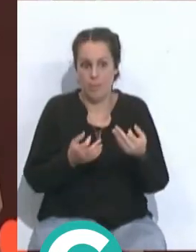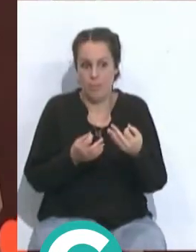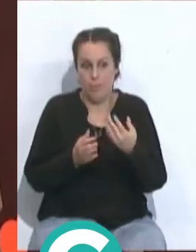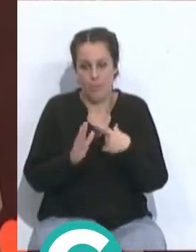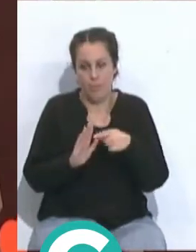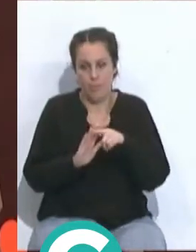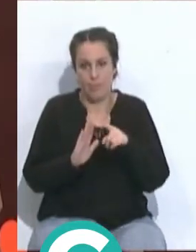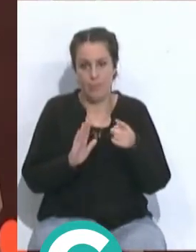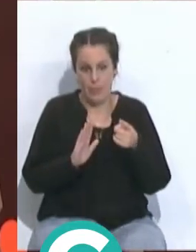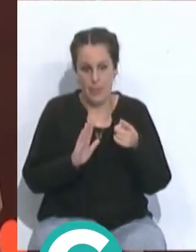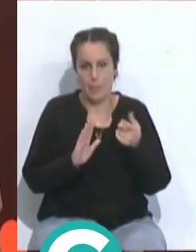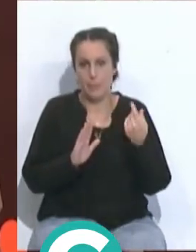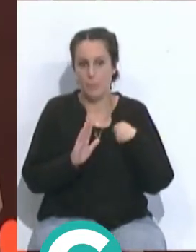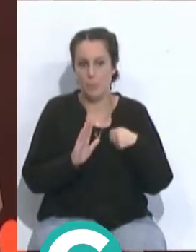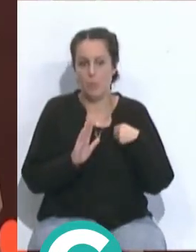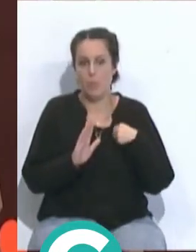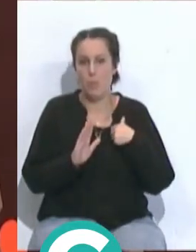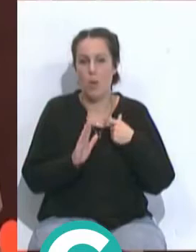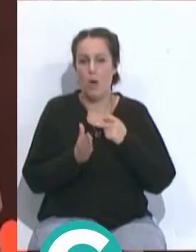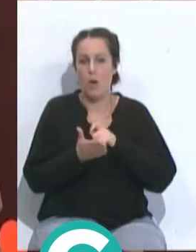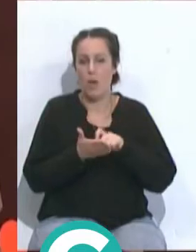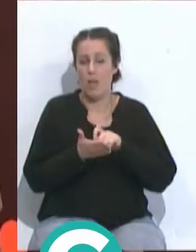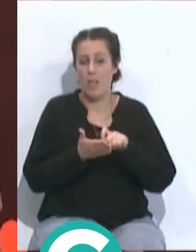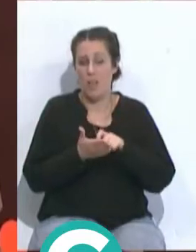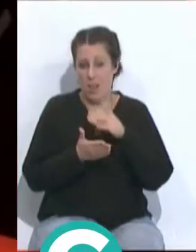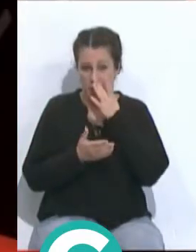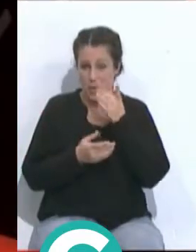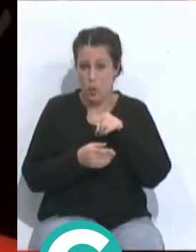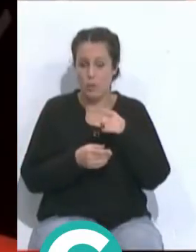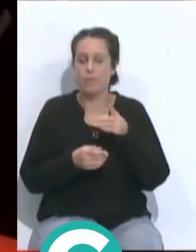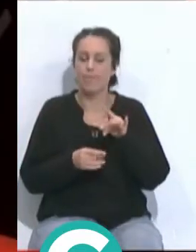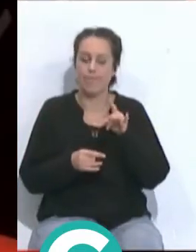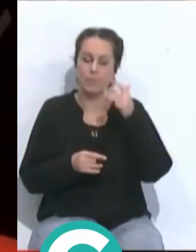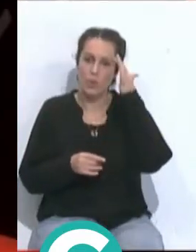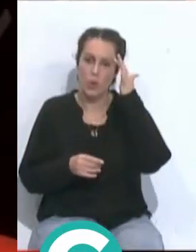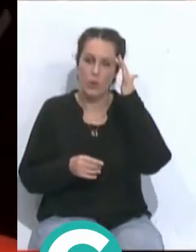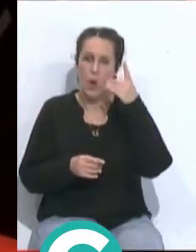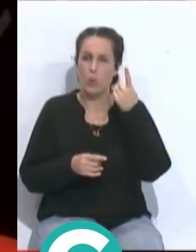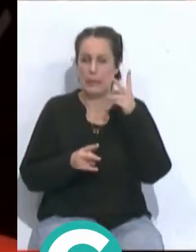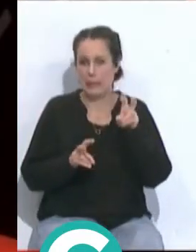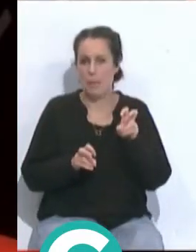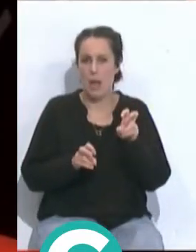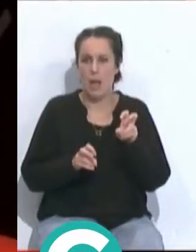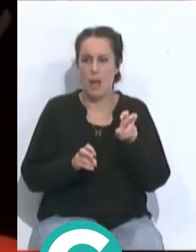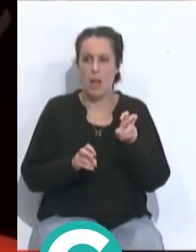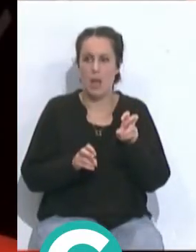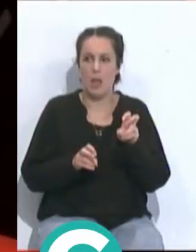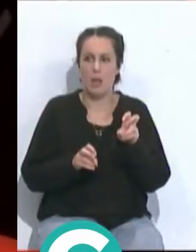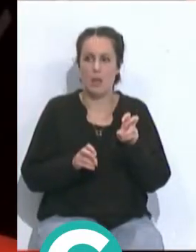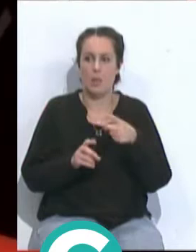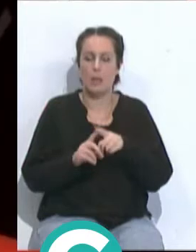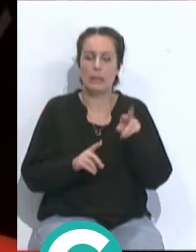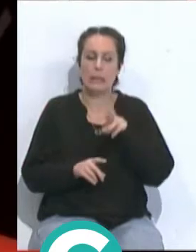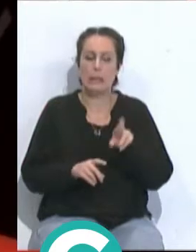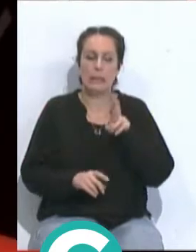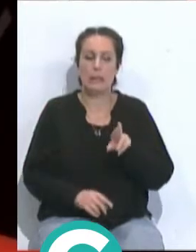estar muy presente, ¿no?, a lo largo de su obra carnavalesca. Sí, la filosofía además es uno de los temas y uno de las constantes, ¿no?, que más